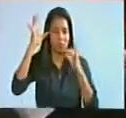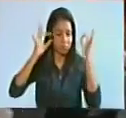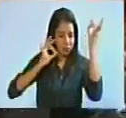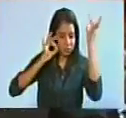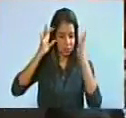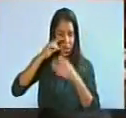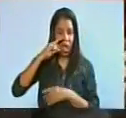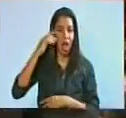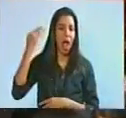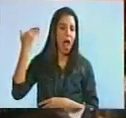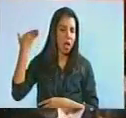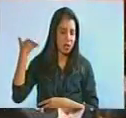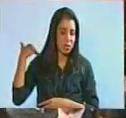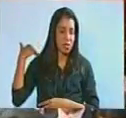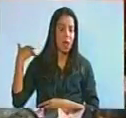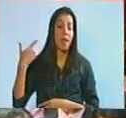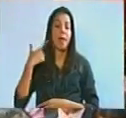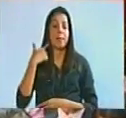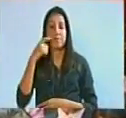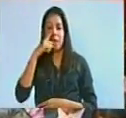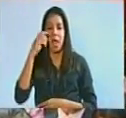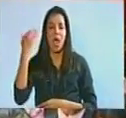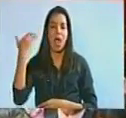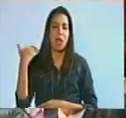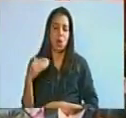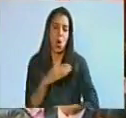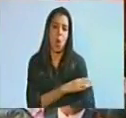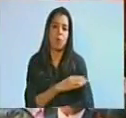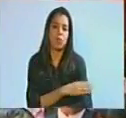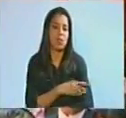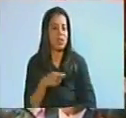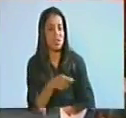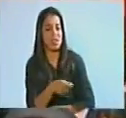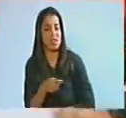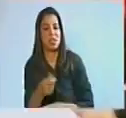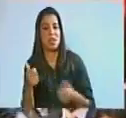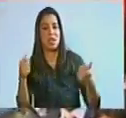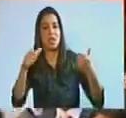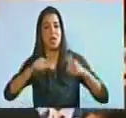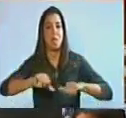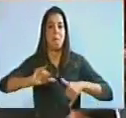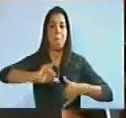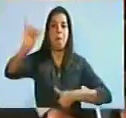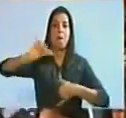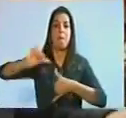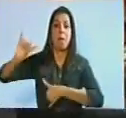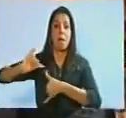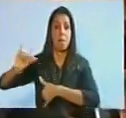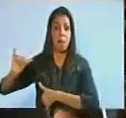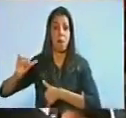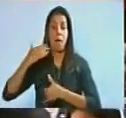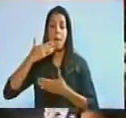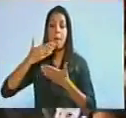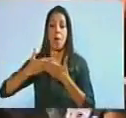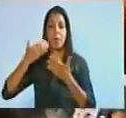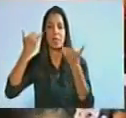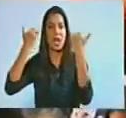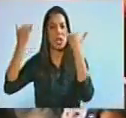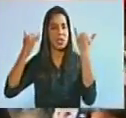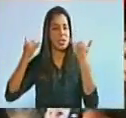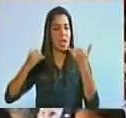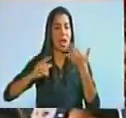desde que esta guerra económica se desató contra nuestro pueblo, a través de distintos planteamientos, políticas,